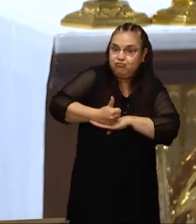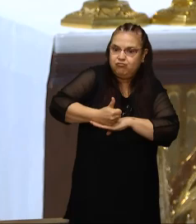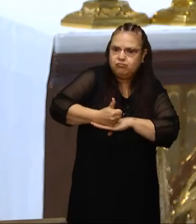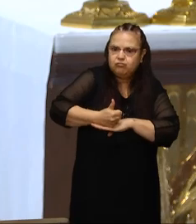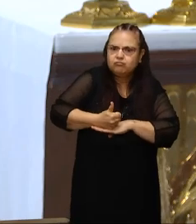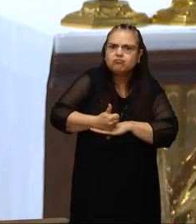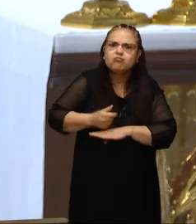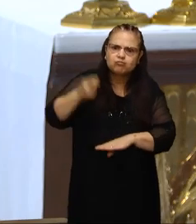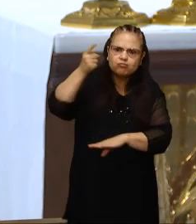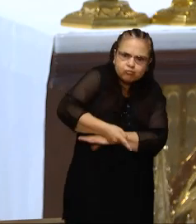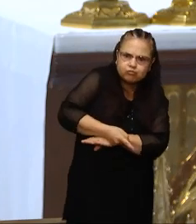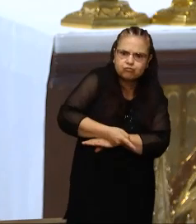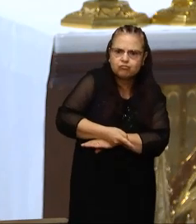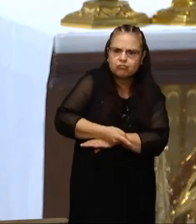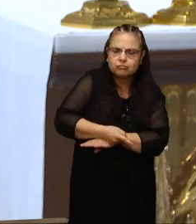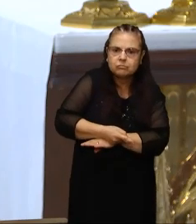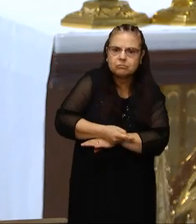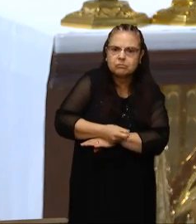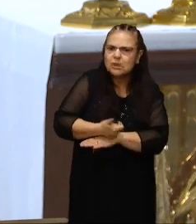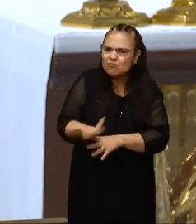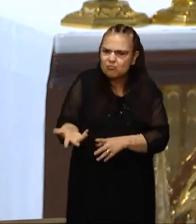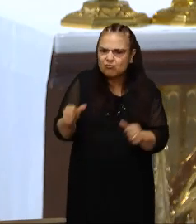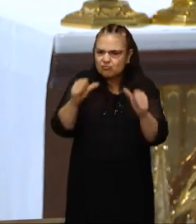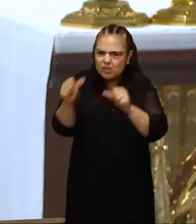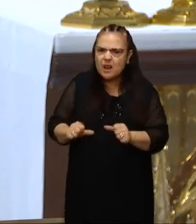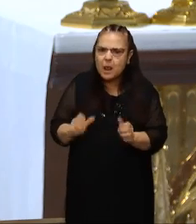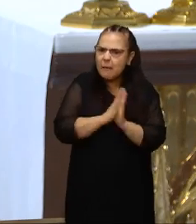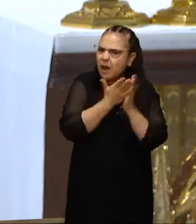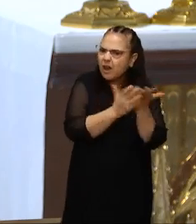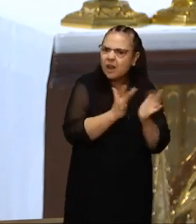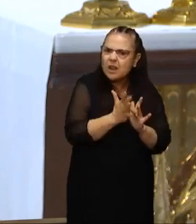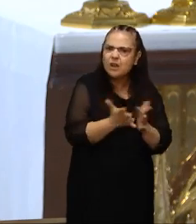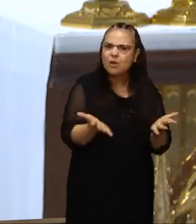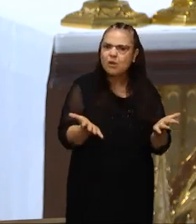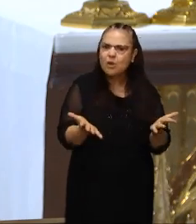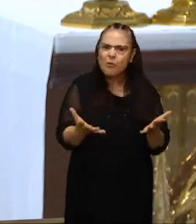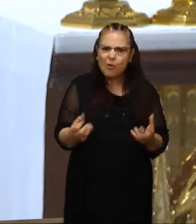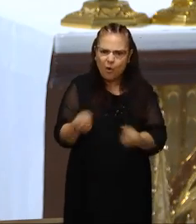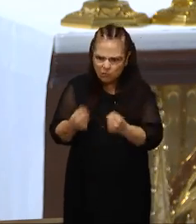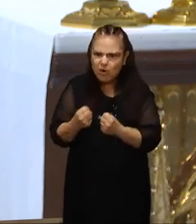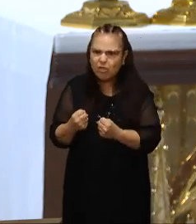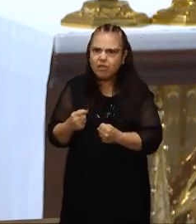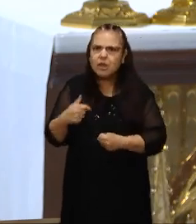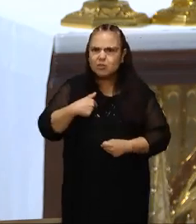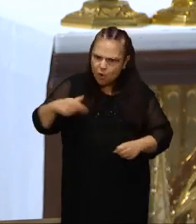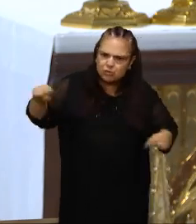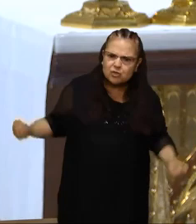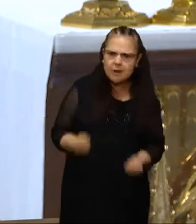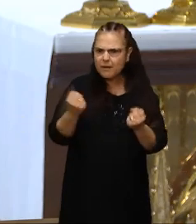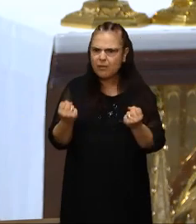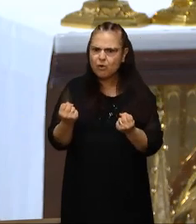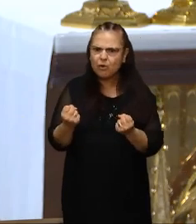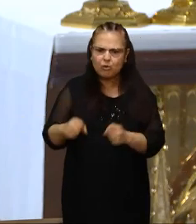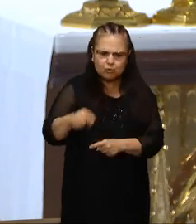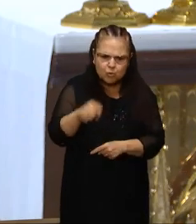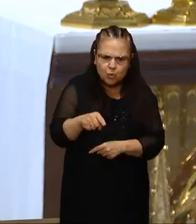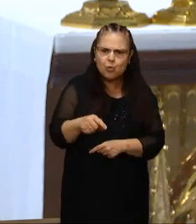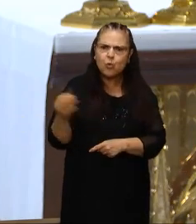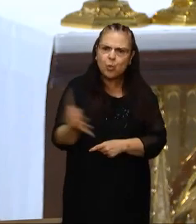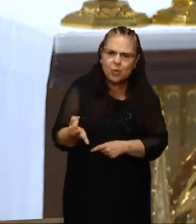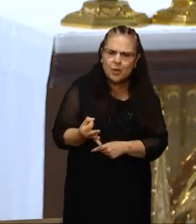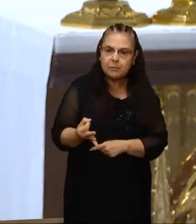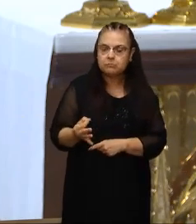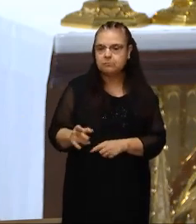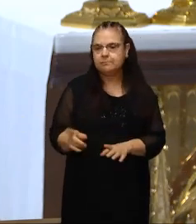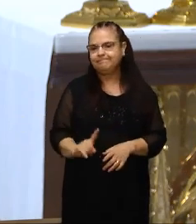de alguna manera impuesto el Evangelio a los demás por medio de la fuerza: yo soy el Salvador y esto es lo que tenéis que creer. Y